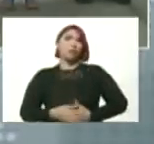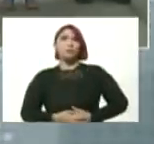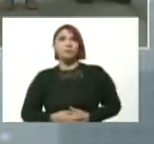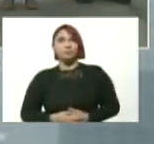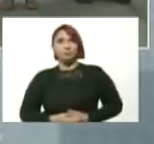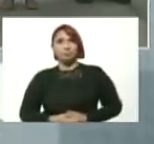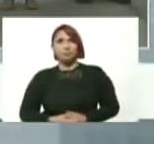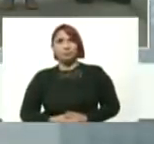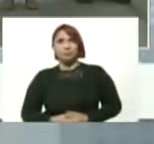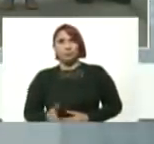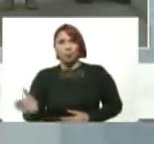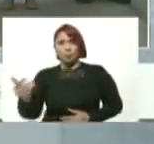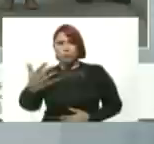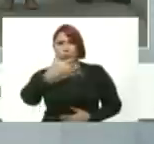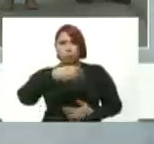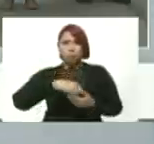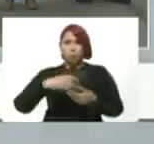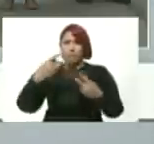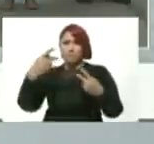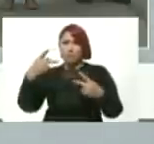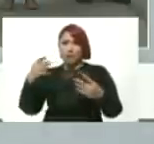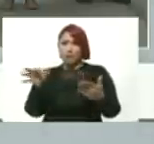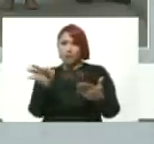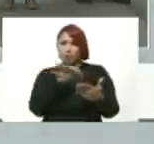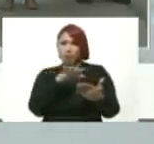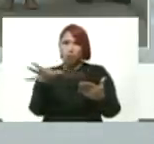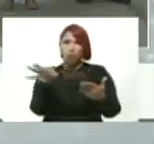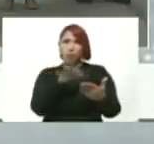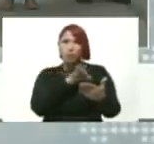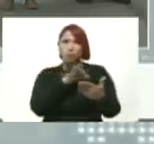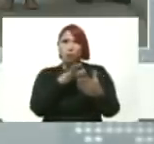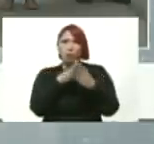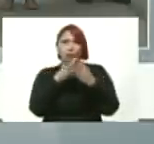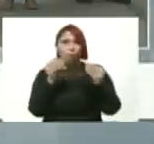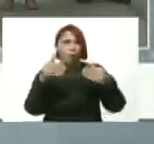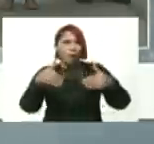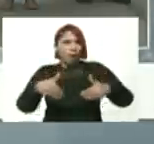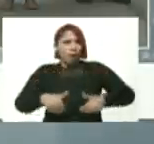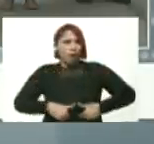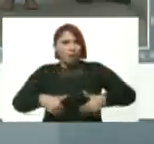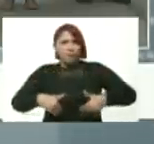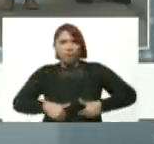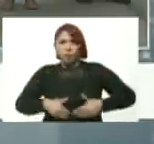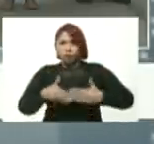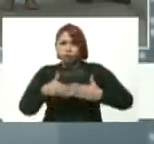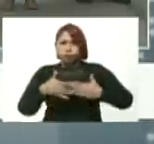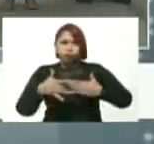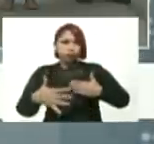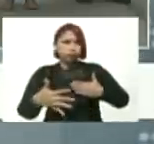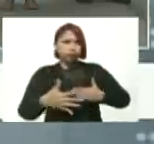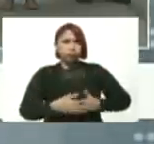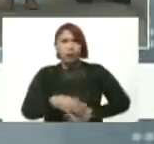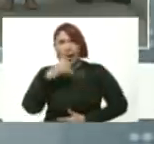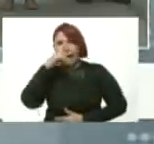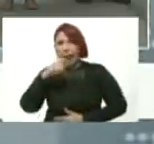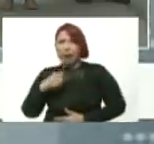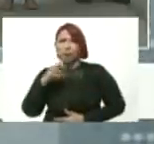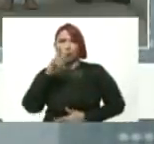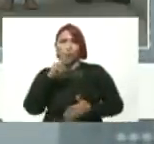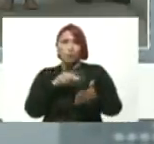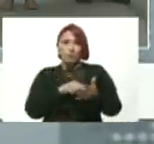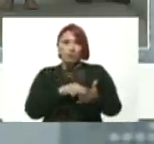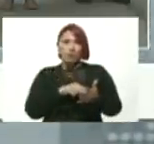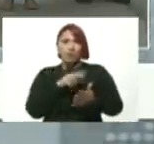recoge en sus páginas todo lo que es el esfuerzo durante estos años 2010 y